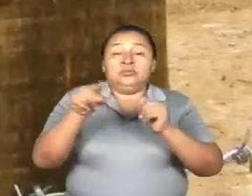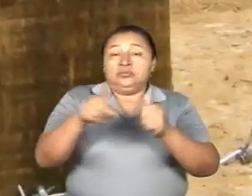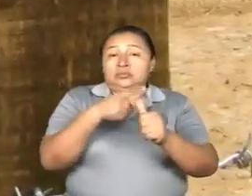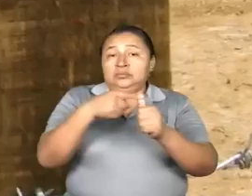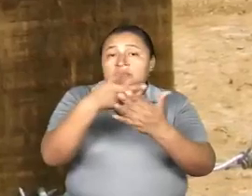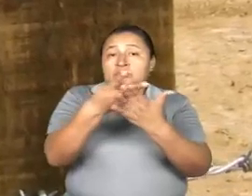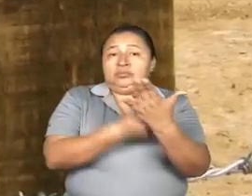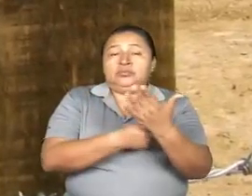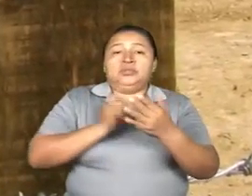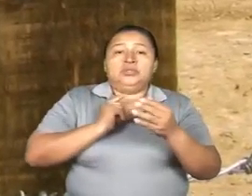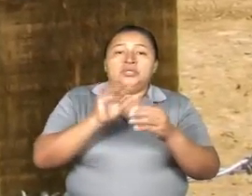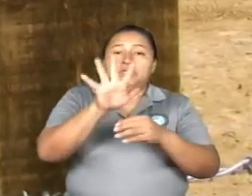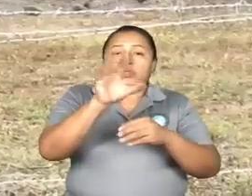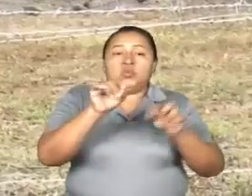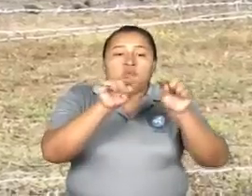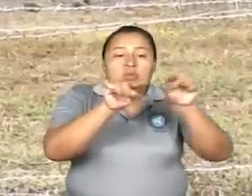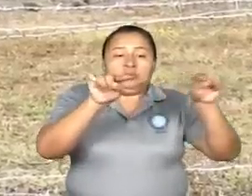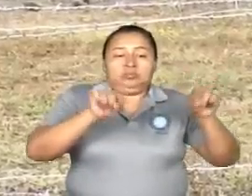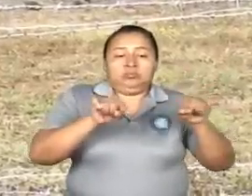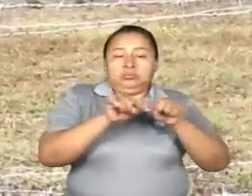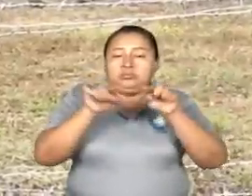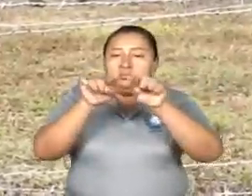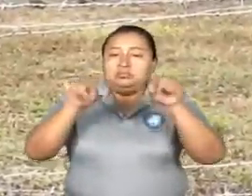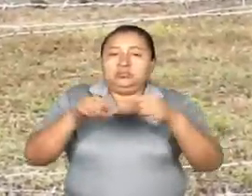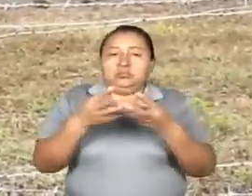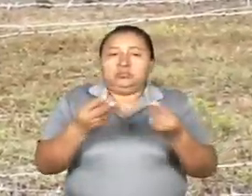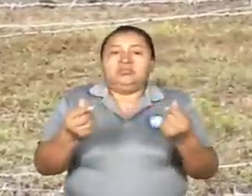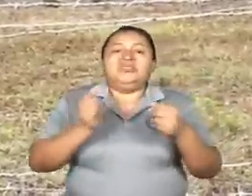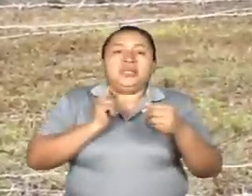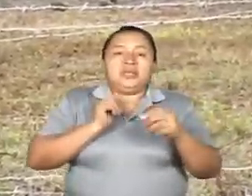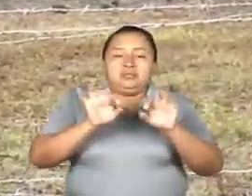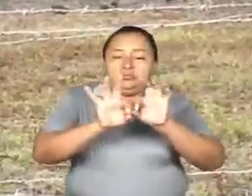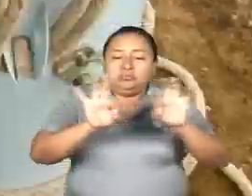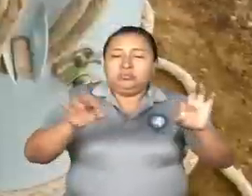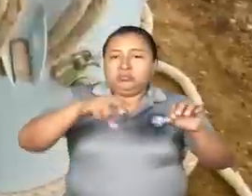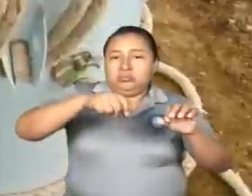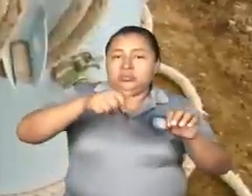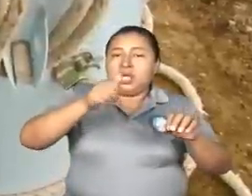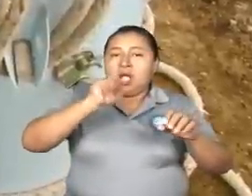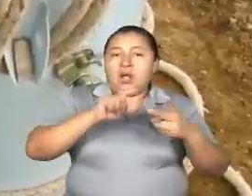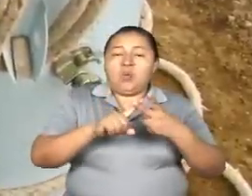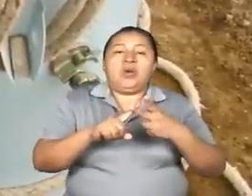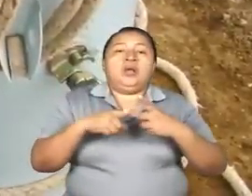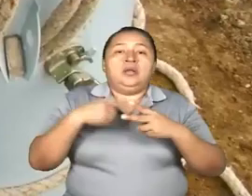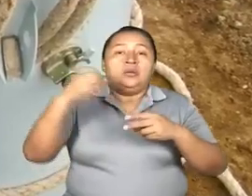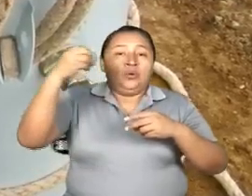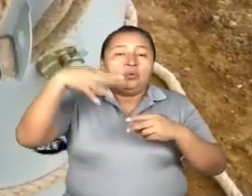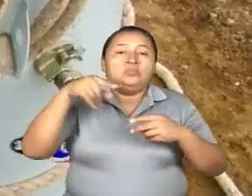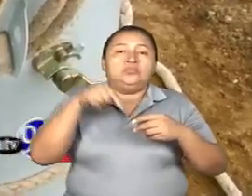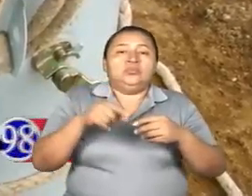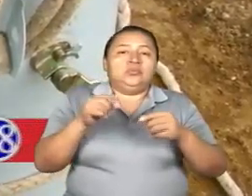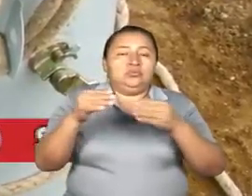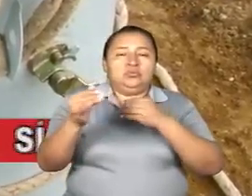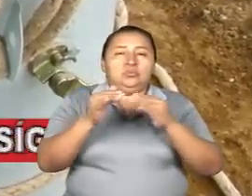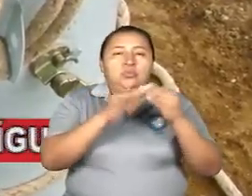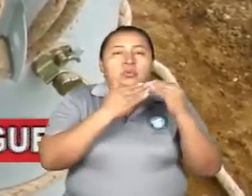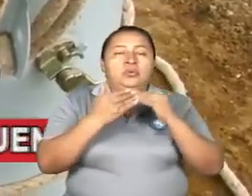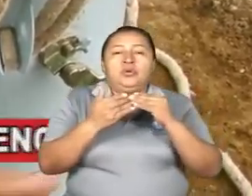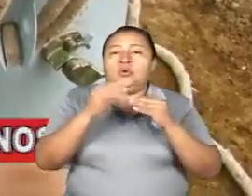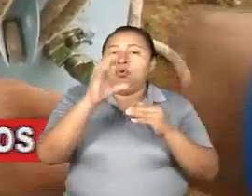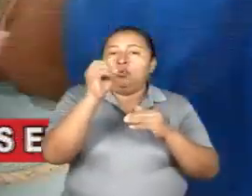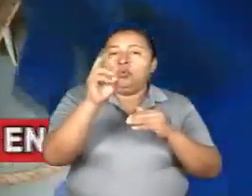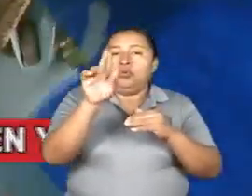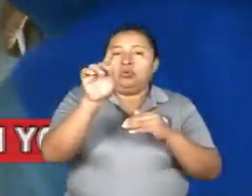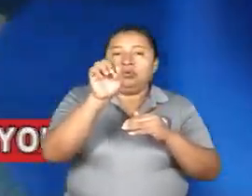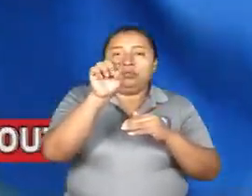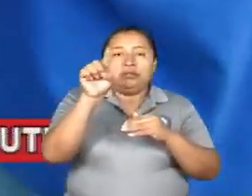de 50 lotes con agua potable y energía eléctrica, está ubicado en la comunidad Los Corteses, muy cerca de Las Agüitas.